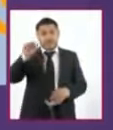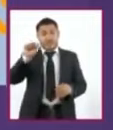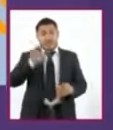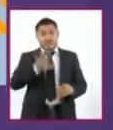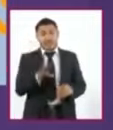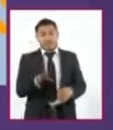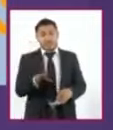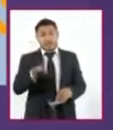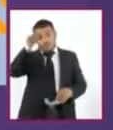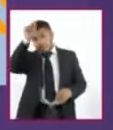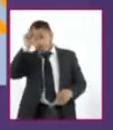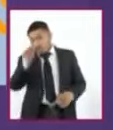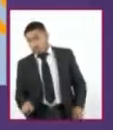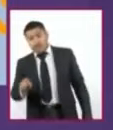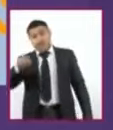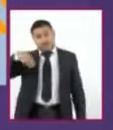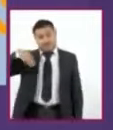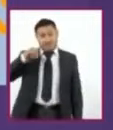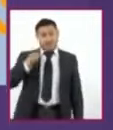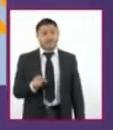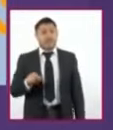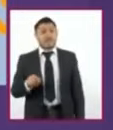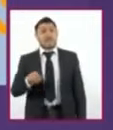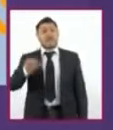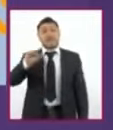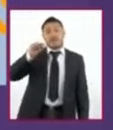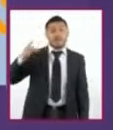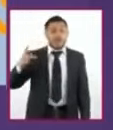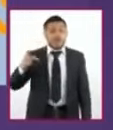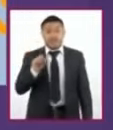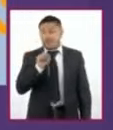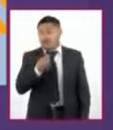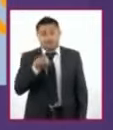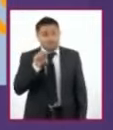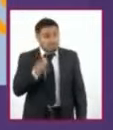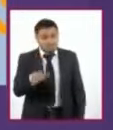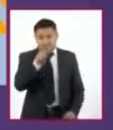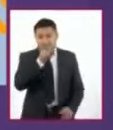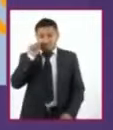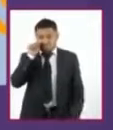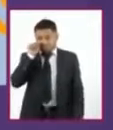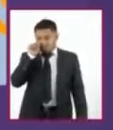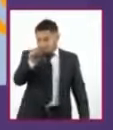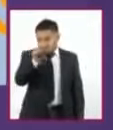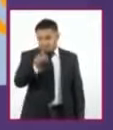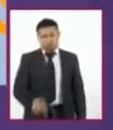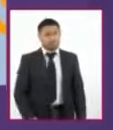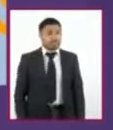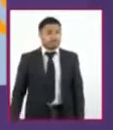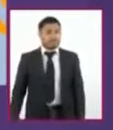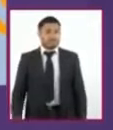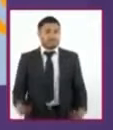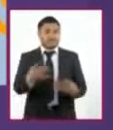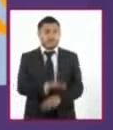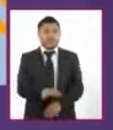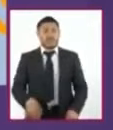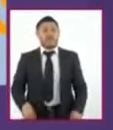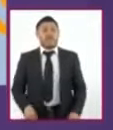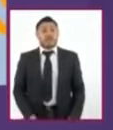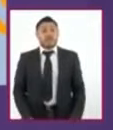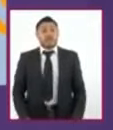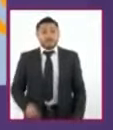el eje de simetría, su simétrico A' queda en la misma posición o punto sobre el eje de